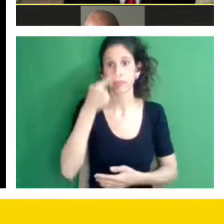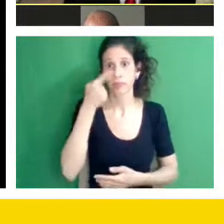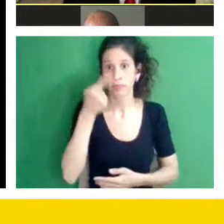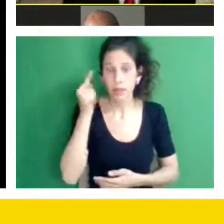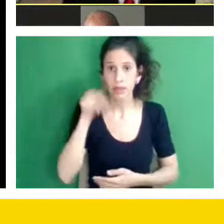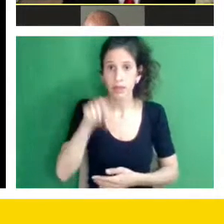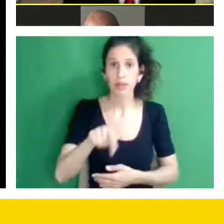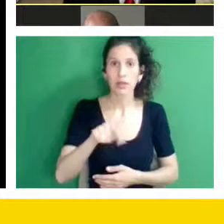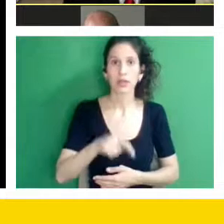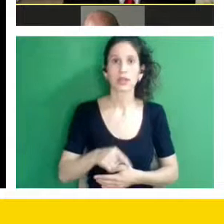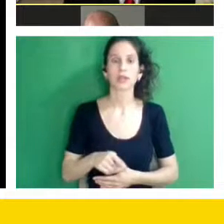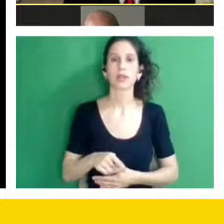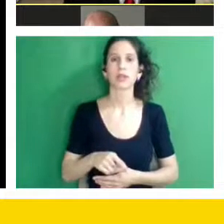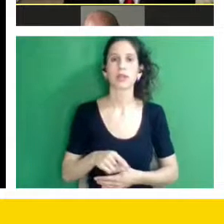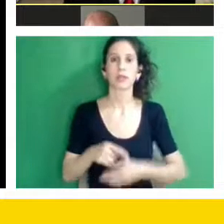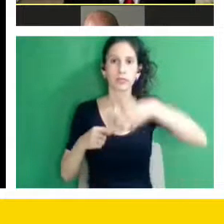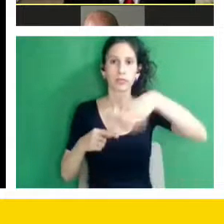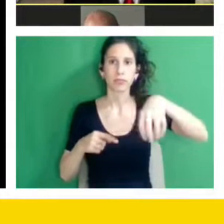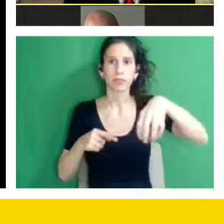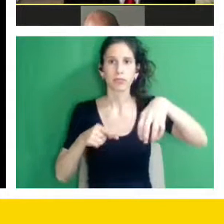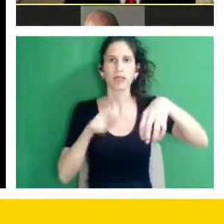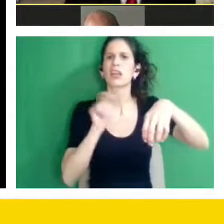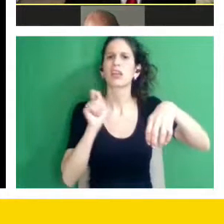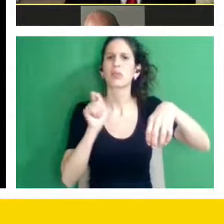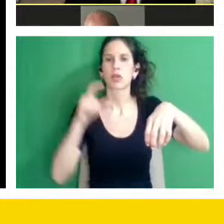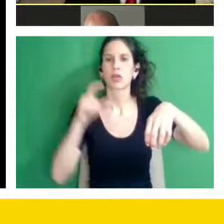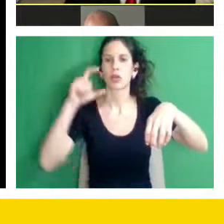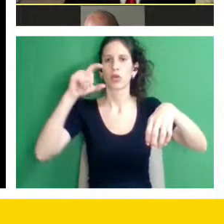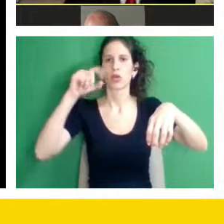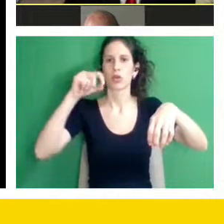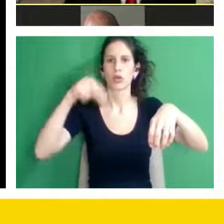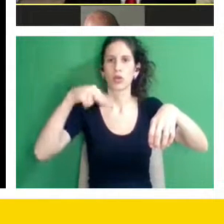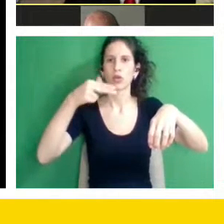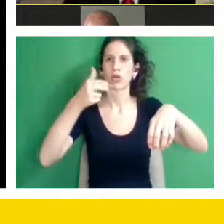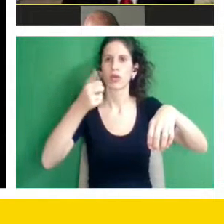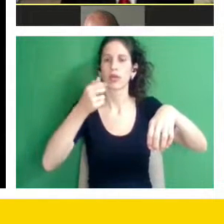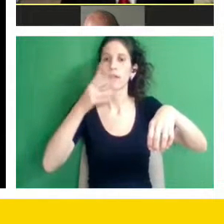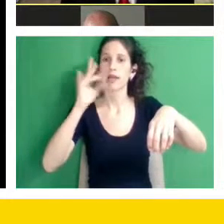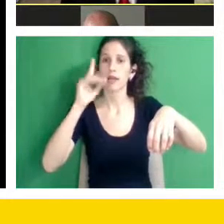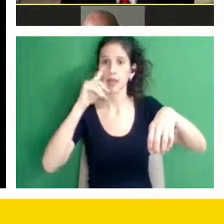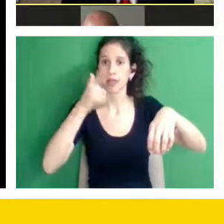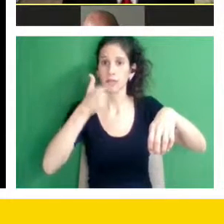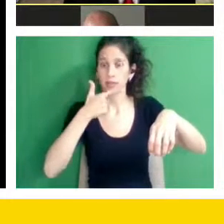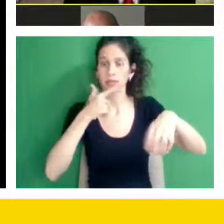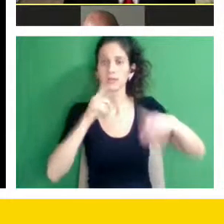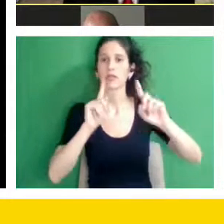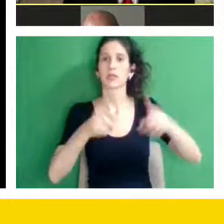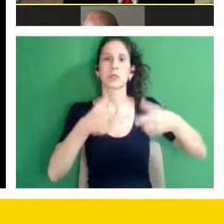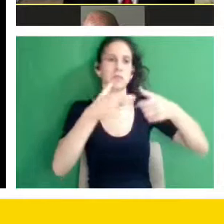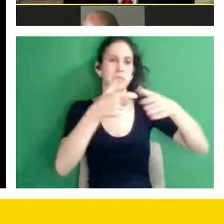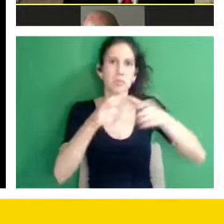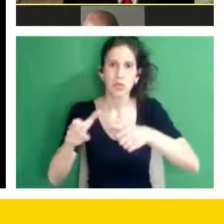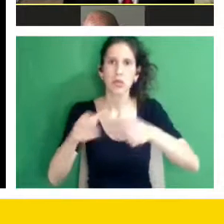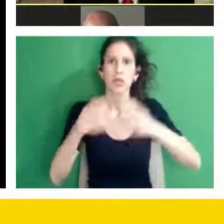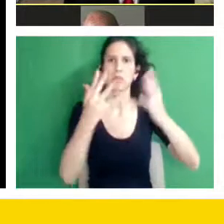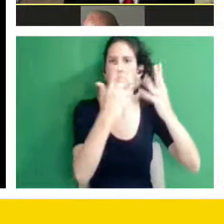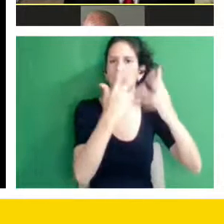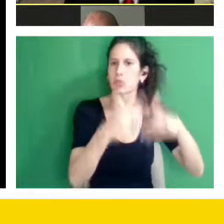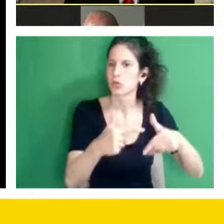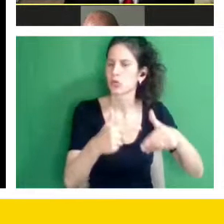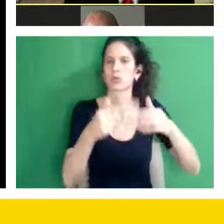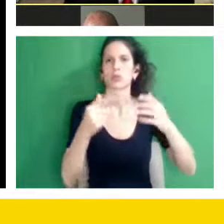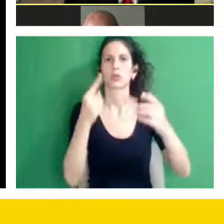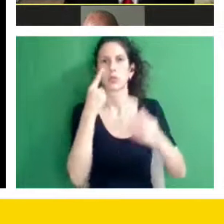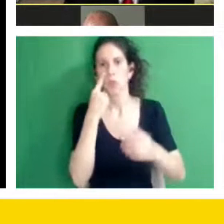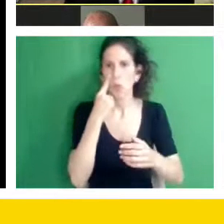por el CONADIS, los gobiernos regionales, sus programas y proyectos, las municipalidades provinciales y distritales,